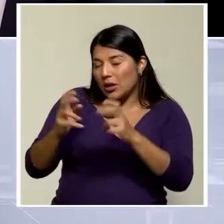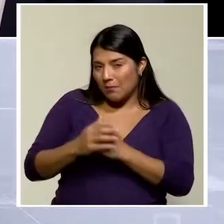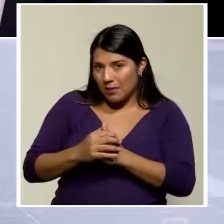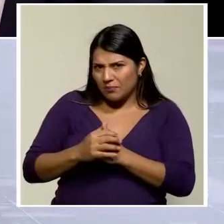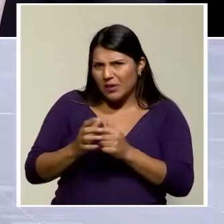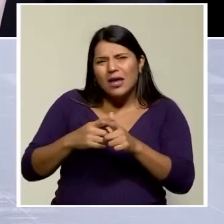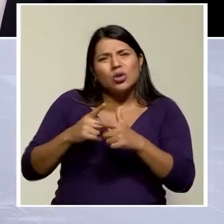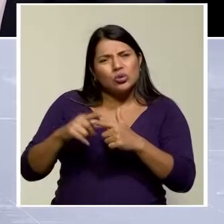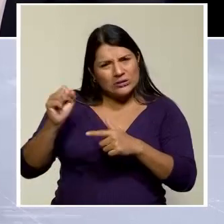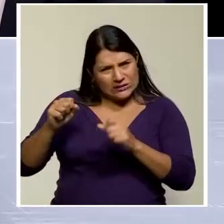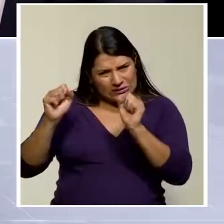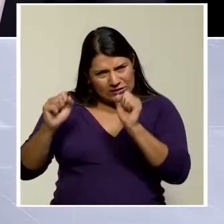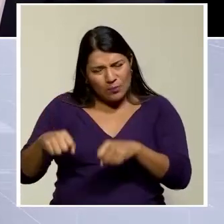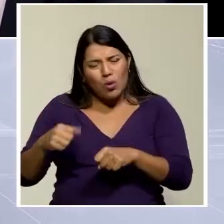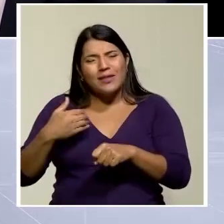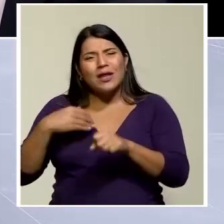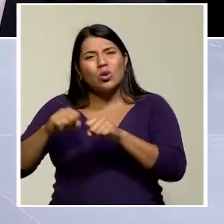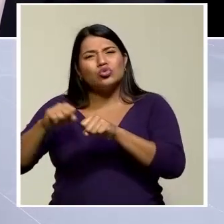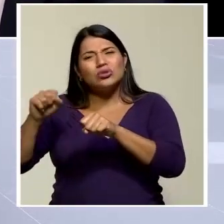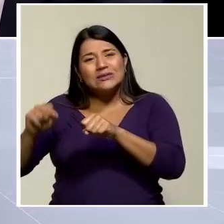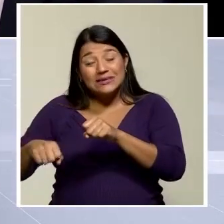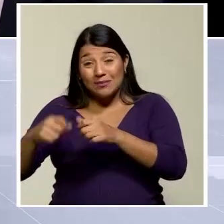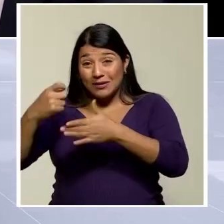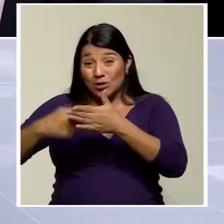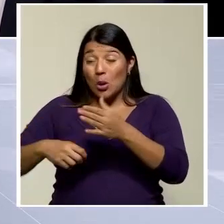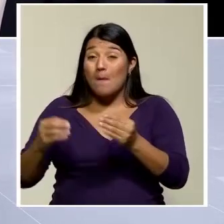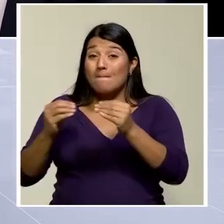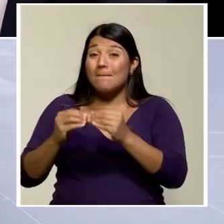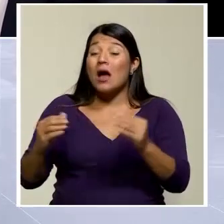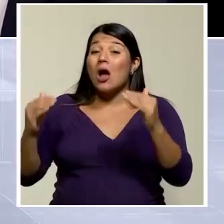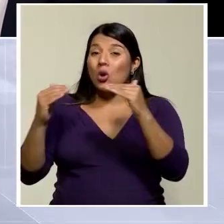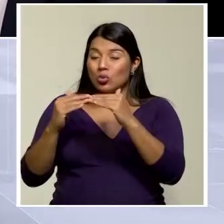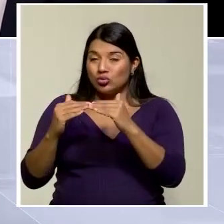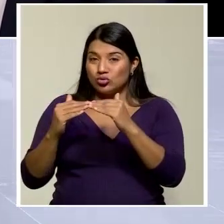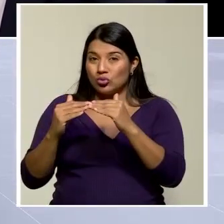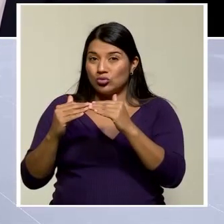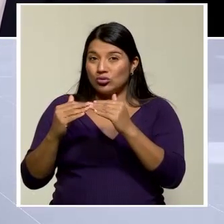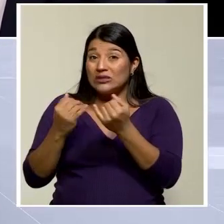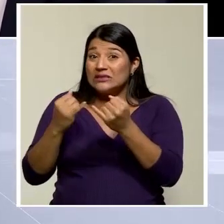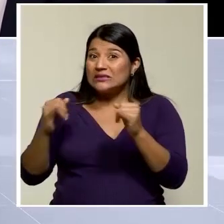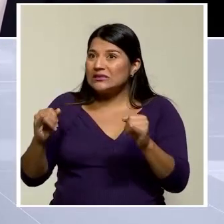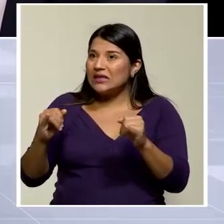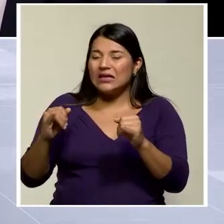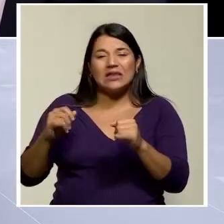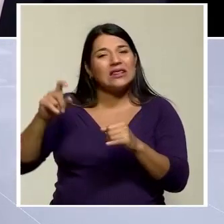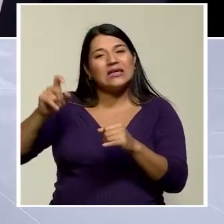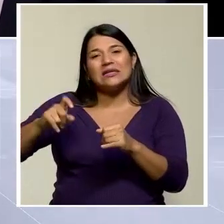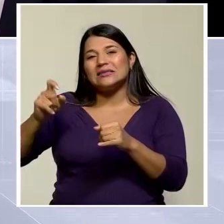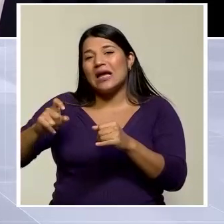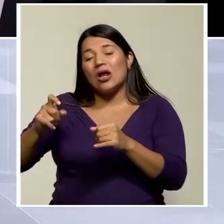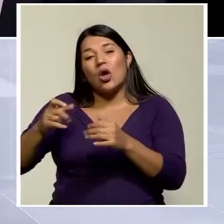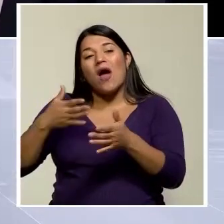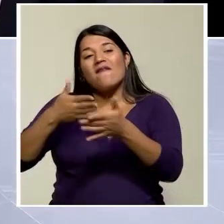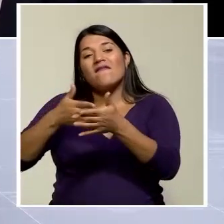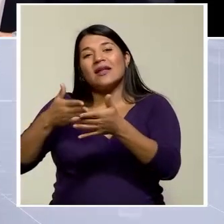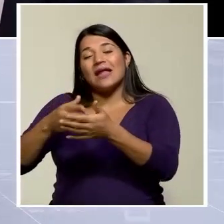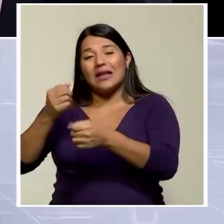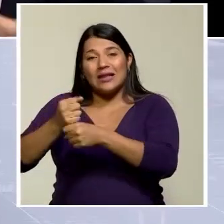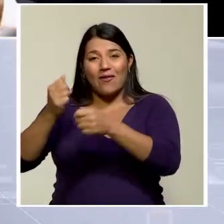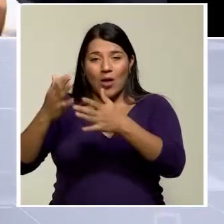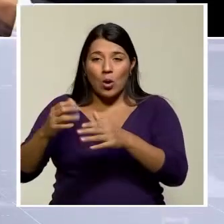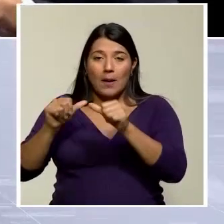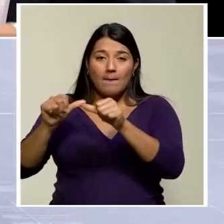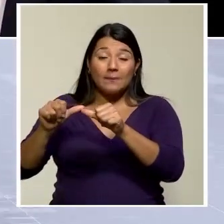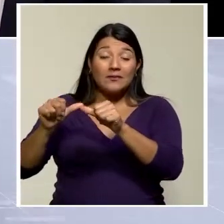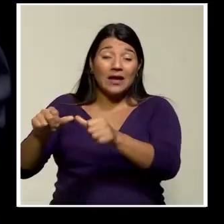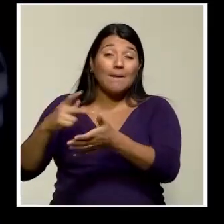es posible tener un sistema tributario más justo sin seguir cargando a la clase trabajadora de impuestos.